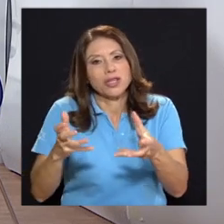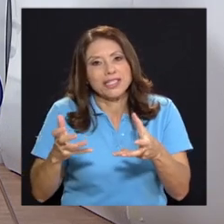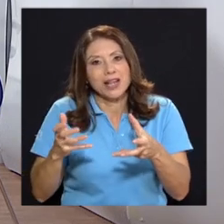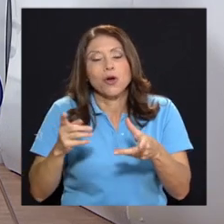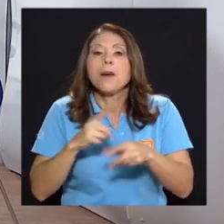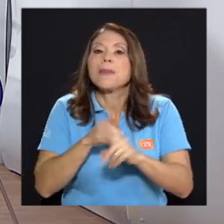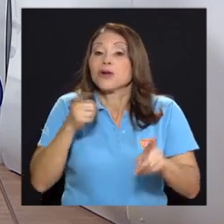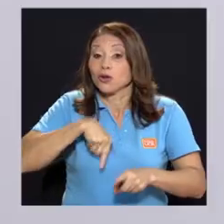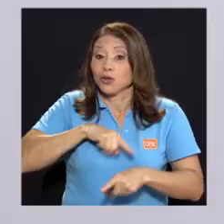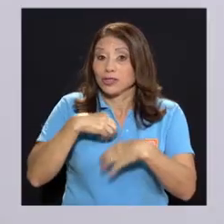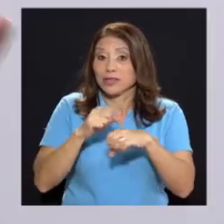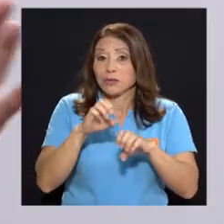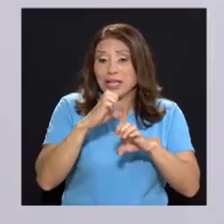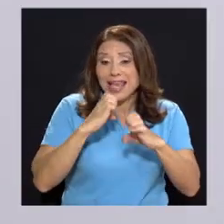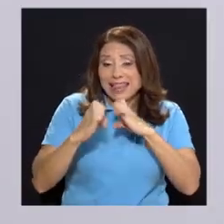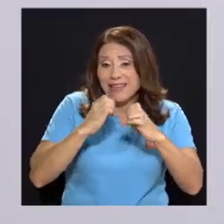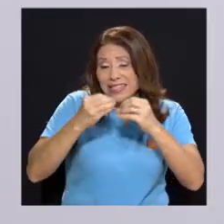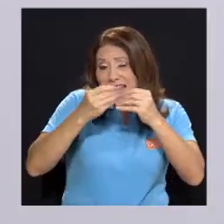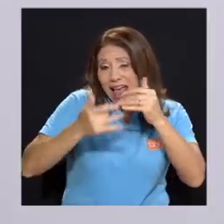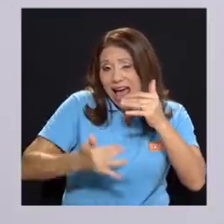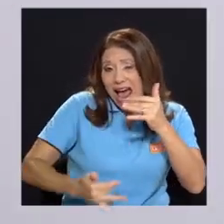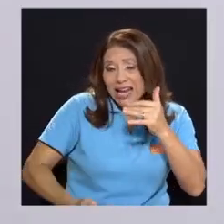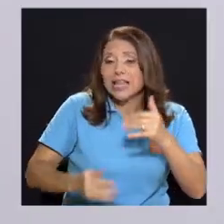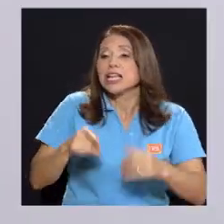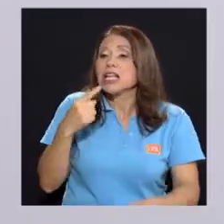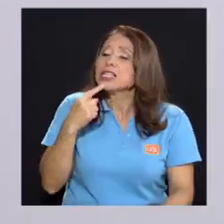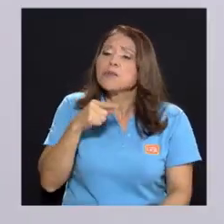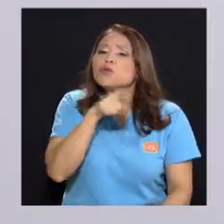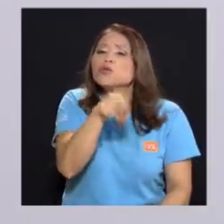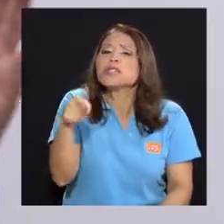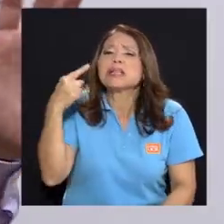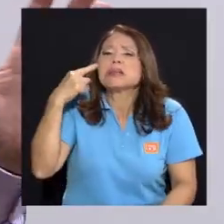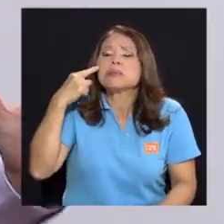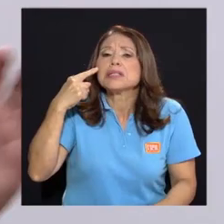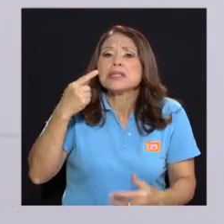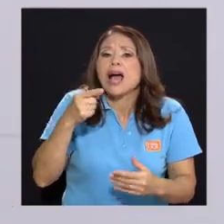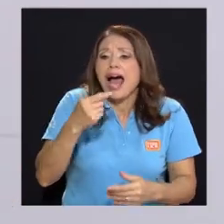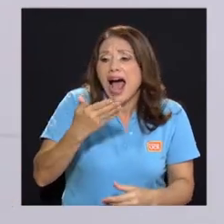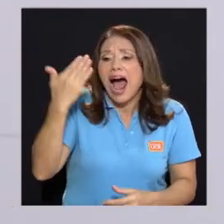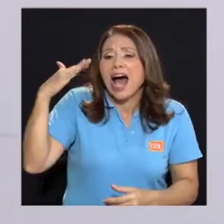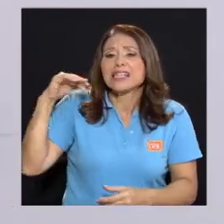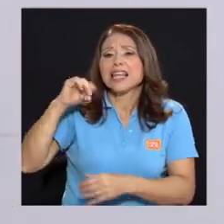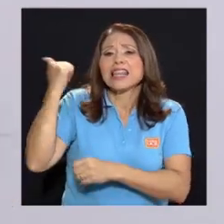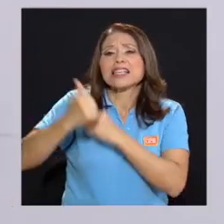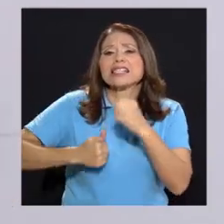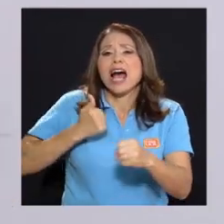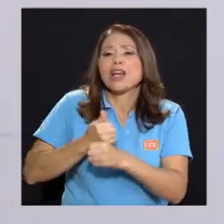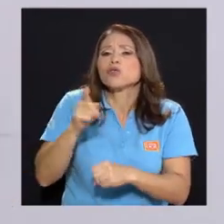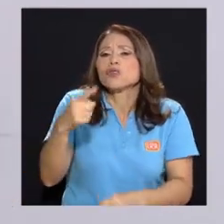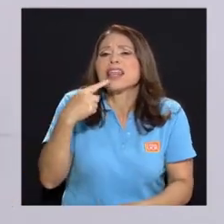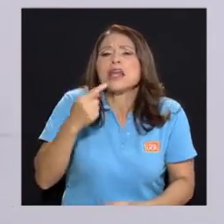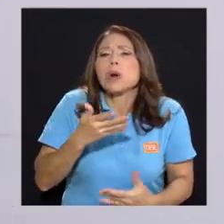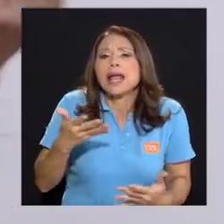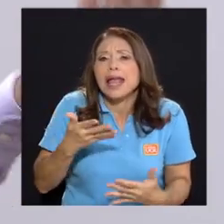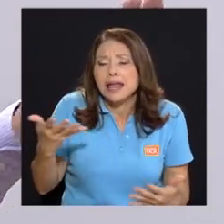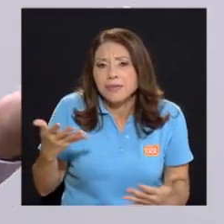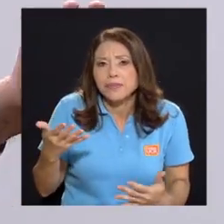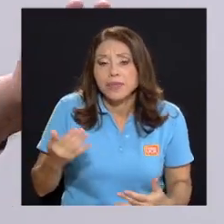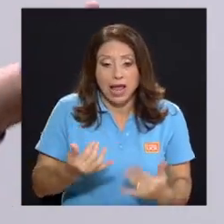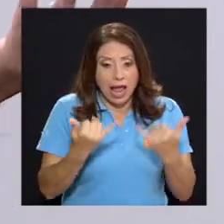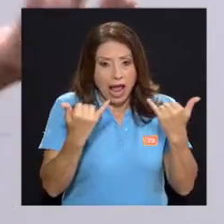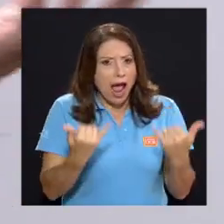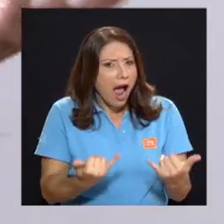preguntamos mire que lo que usted dijo de 10 años sobre los efectos impactos que lo que usted hace 10 años hoy en día como usted